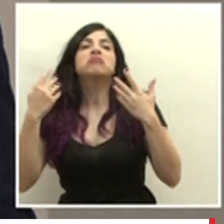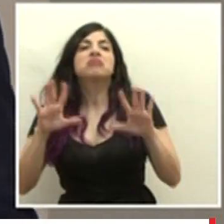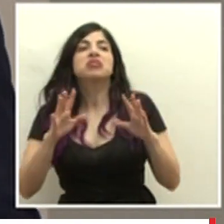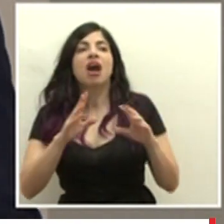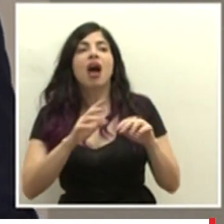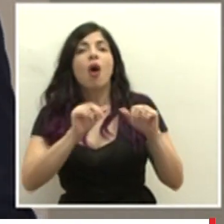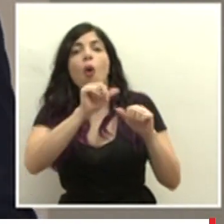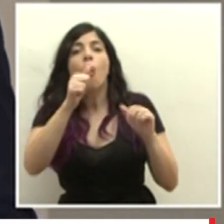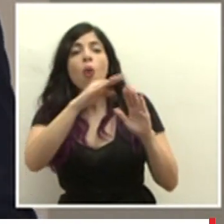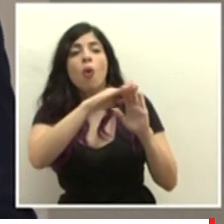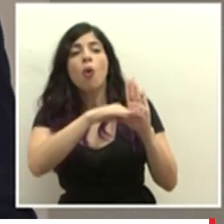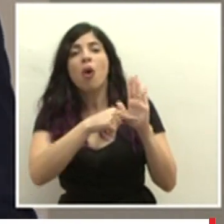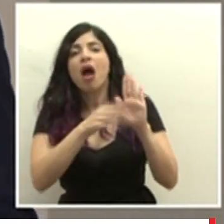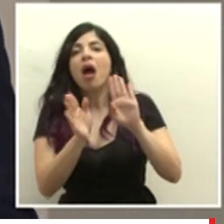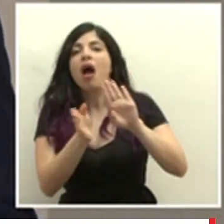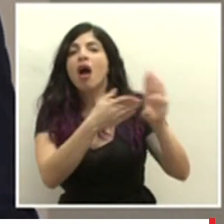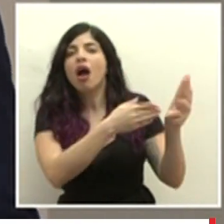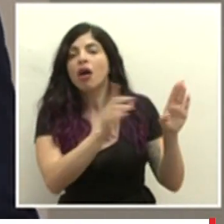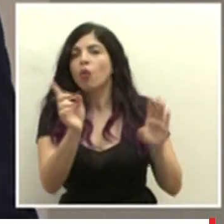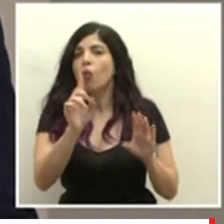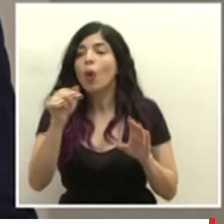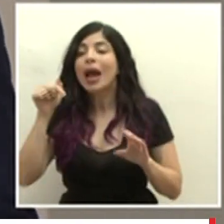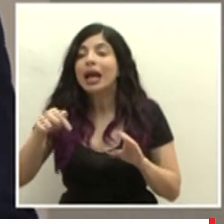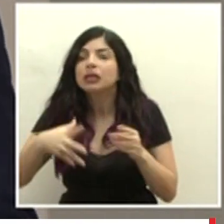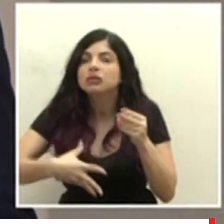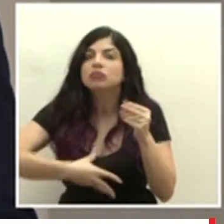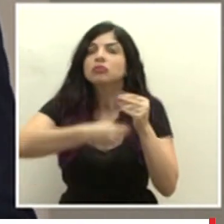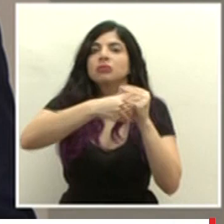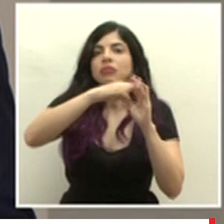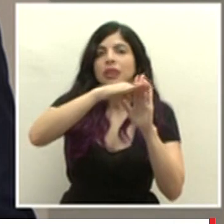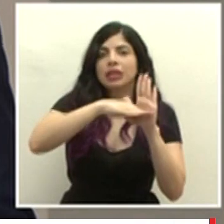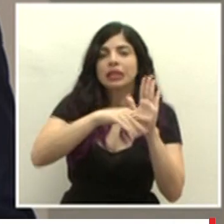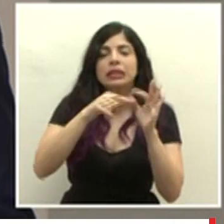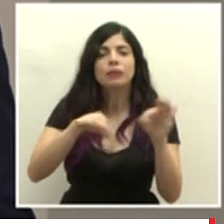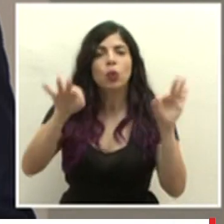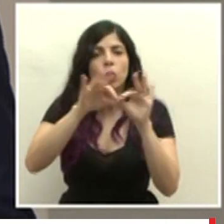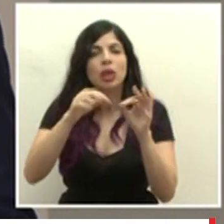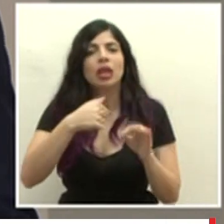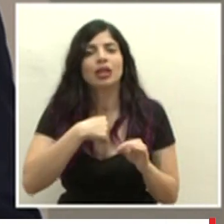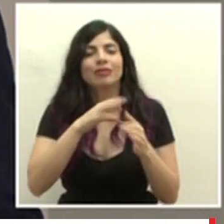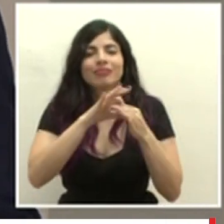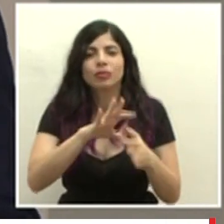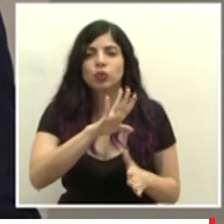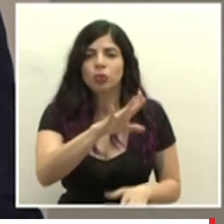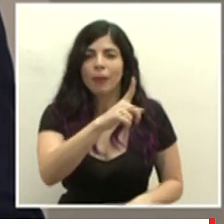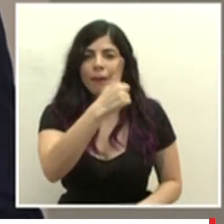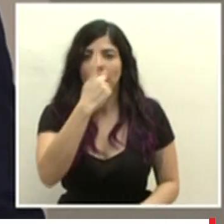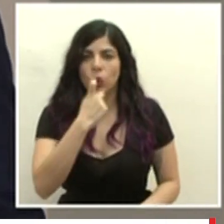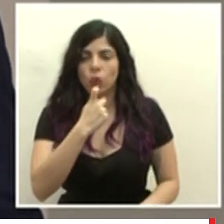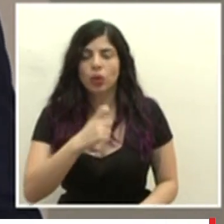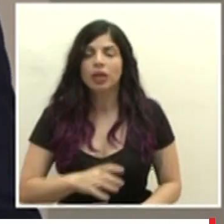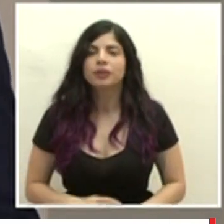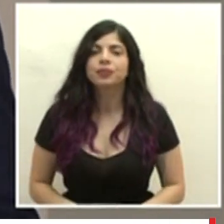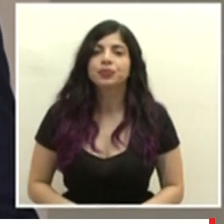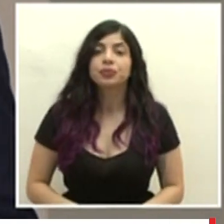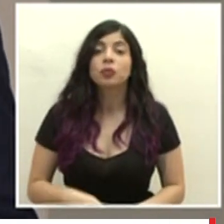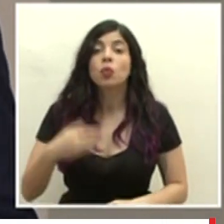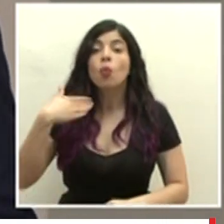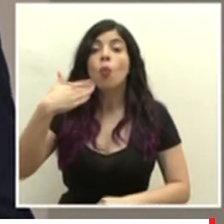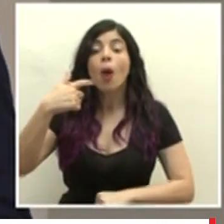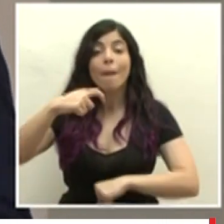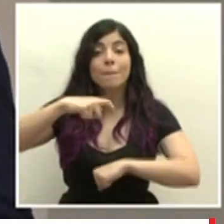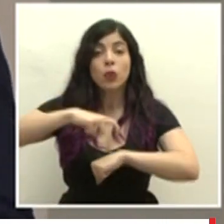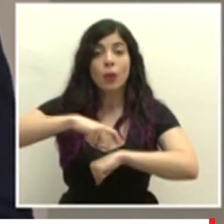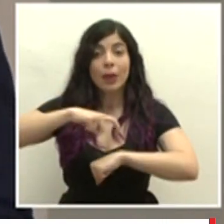otras medidas, que es una medida complementaria que se considera importante, y aquí es donde voy a caer en su pregunta. En el